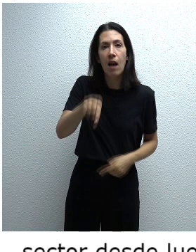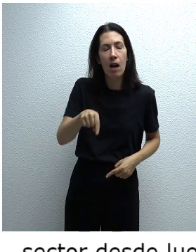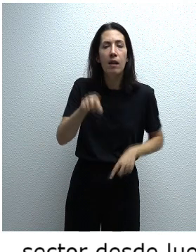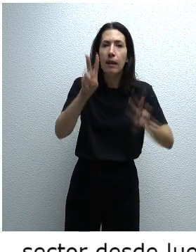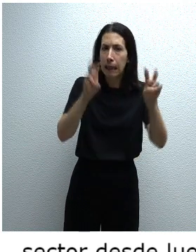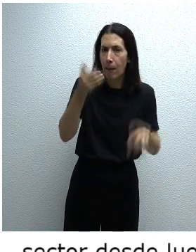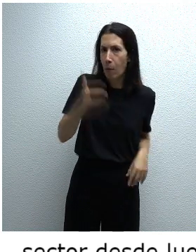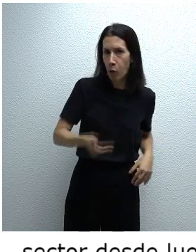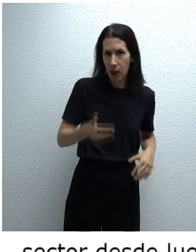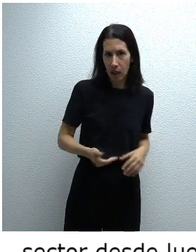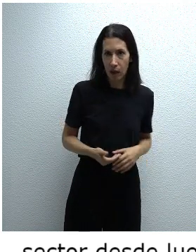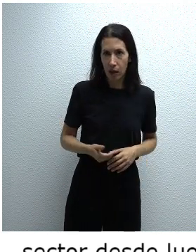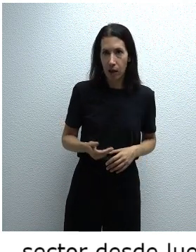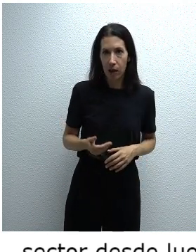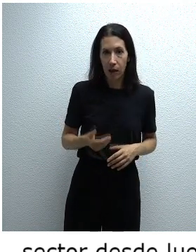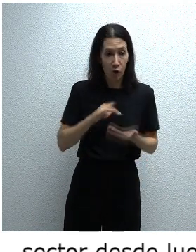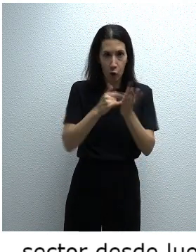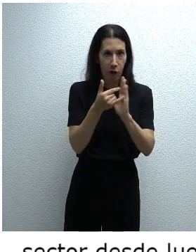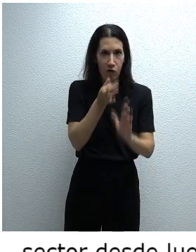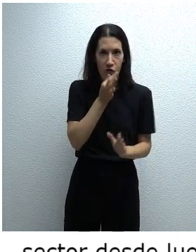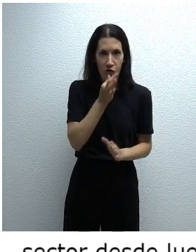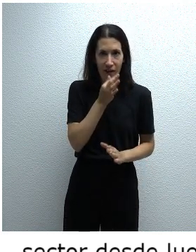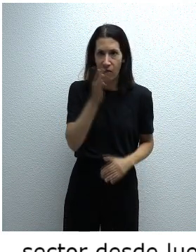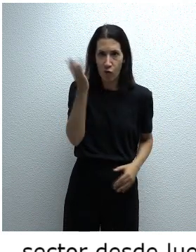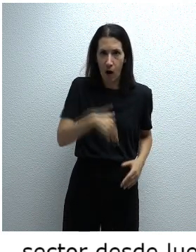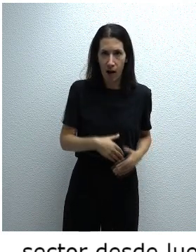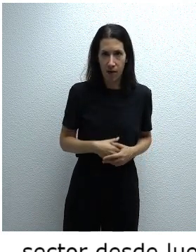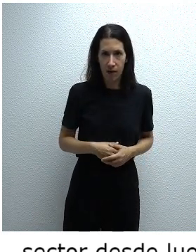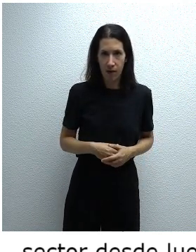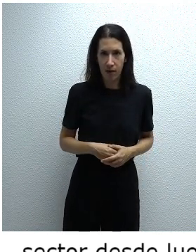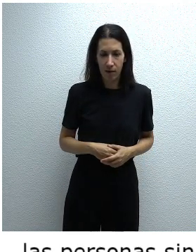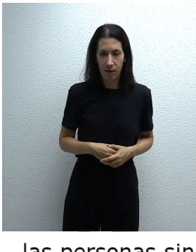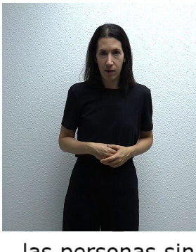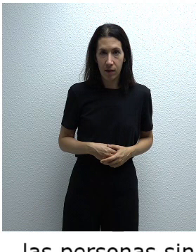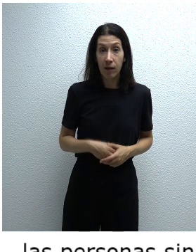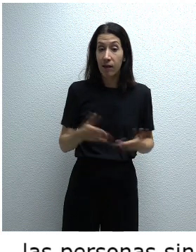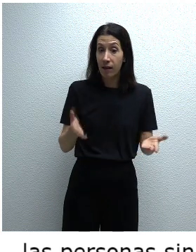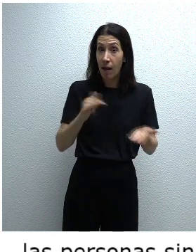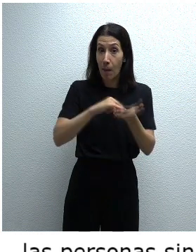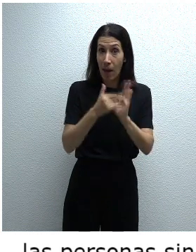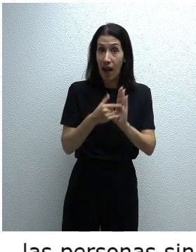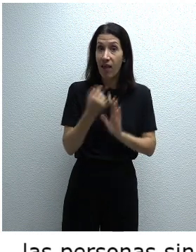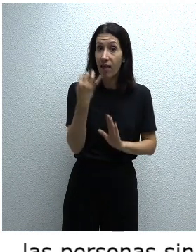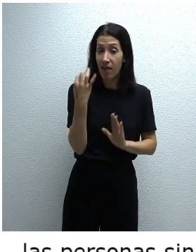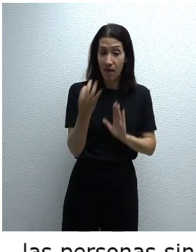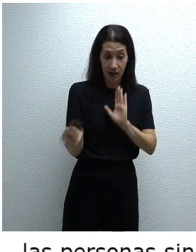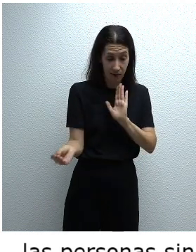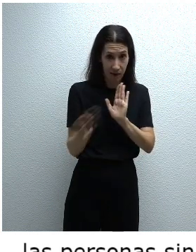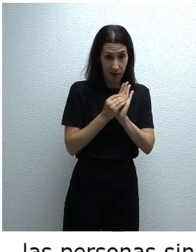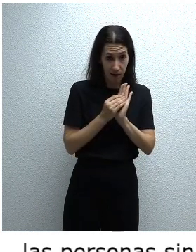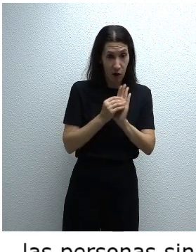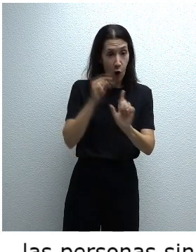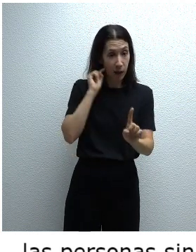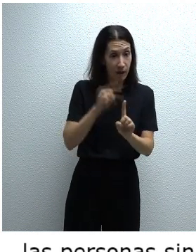importantísimo, que no está nada resuelto, no sé, y tenemos que, en ese plan que se establezca para aplicar